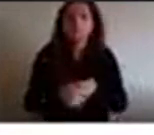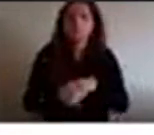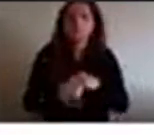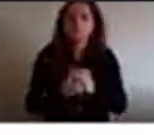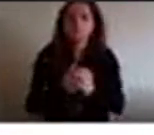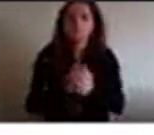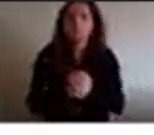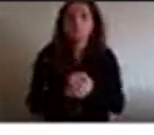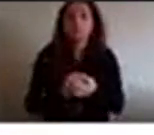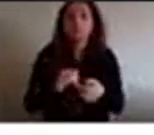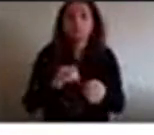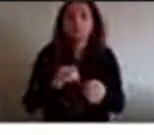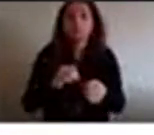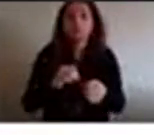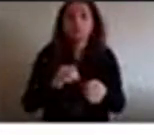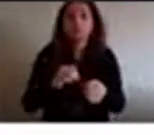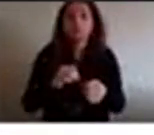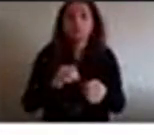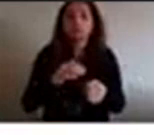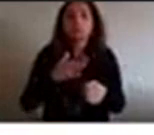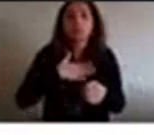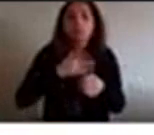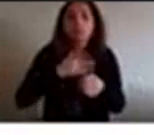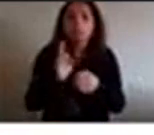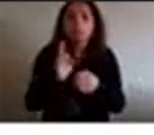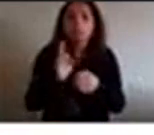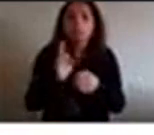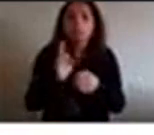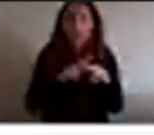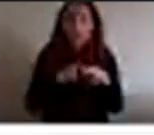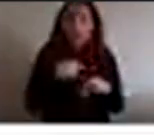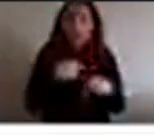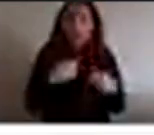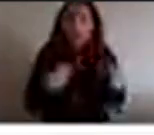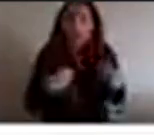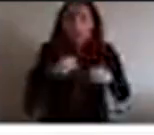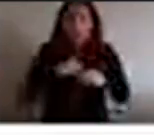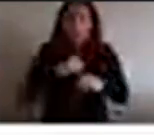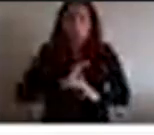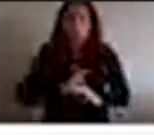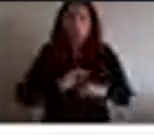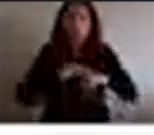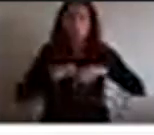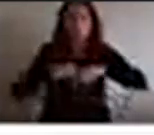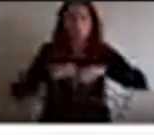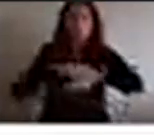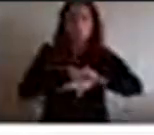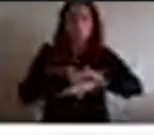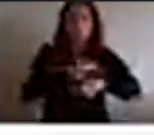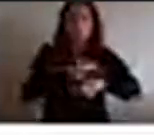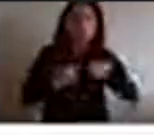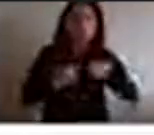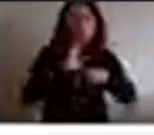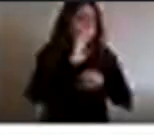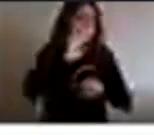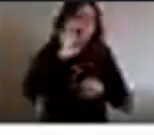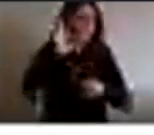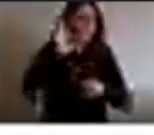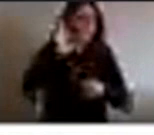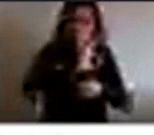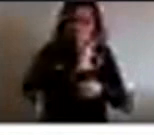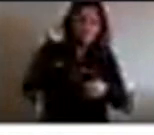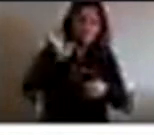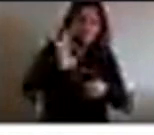El primer día de trabajo fue el examen uniforme, los zapatos bien entrenados, ¿no? El uniforme bien